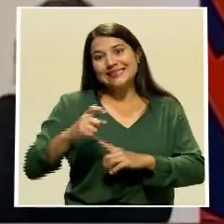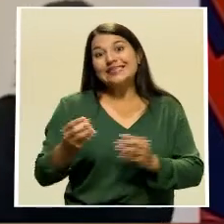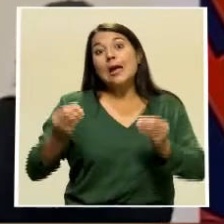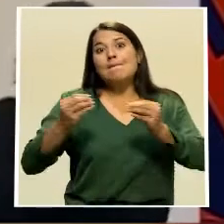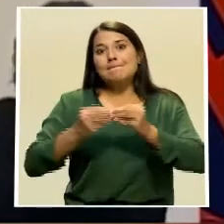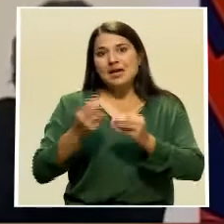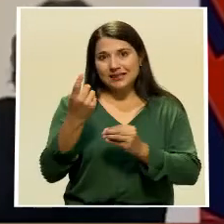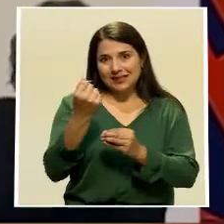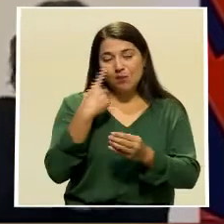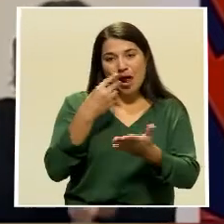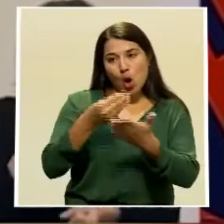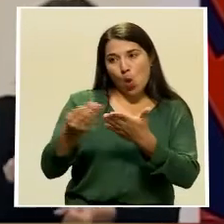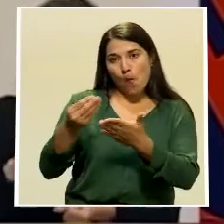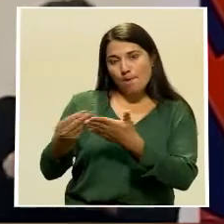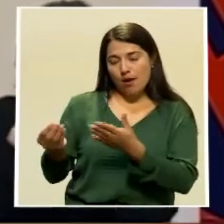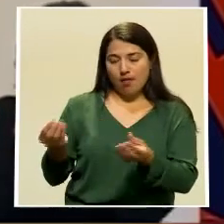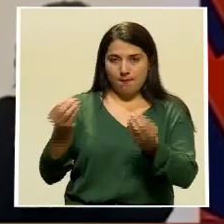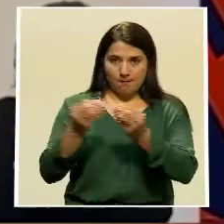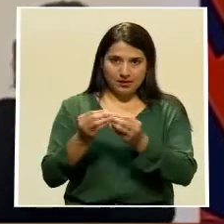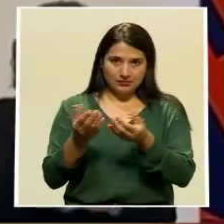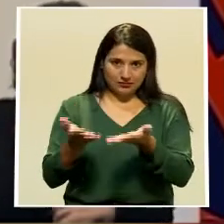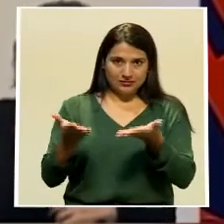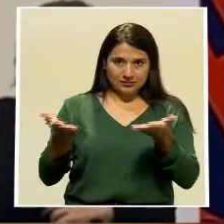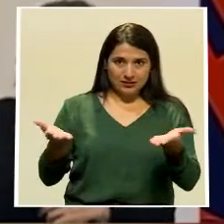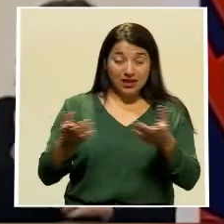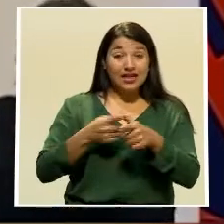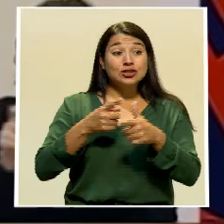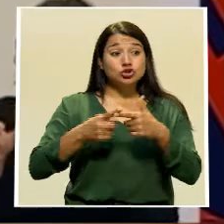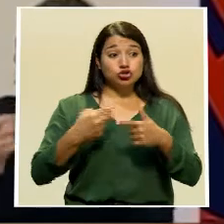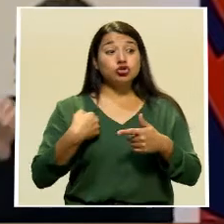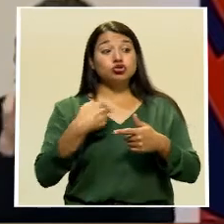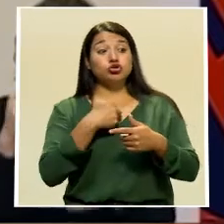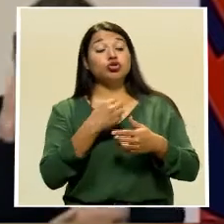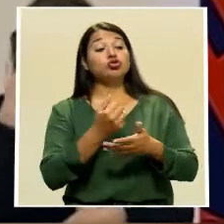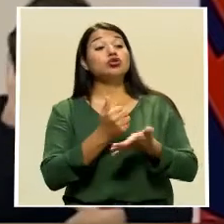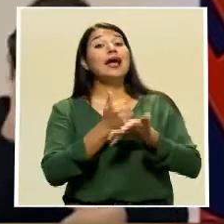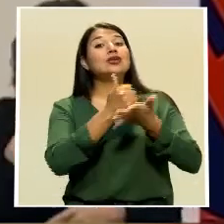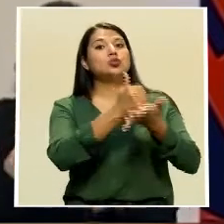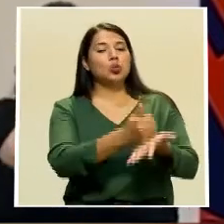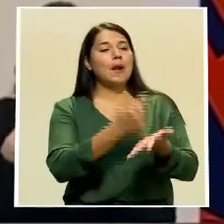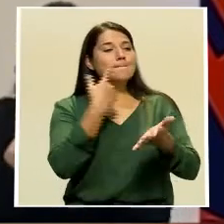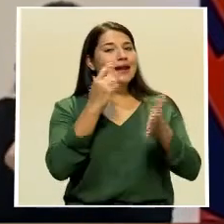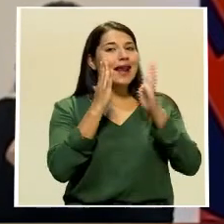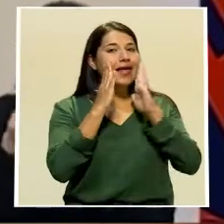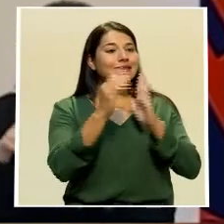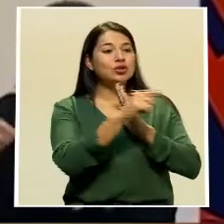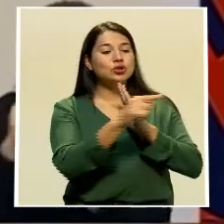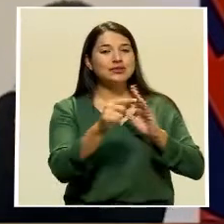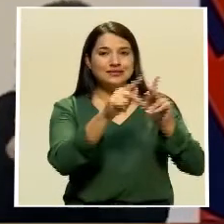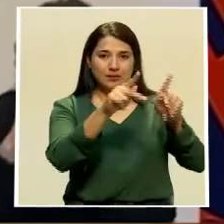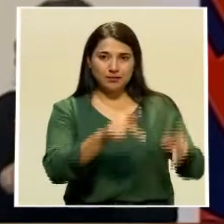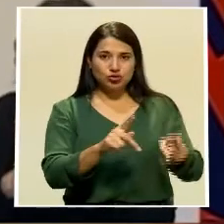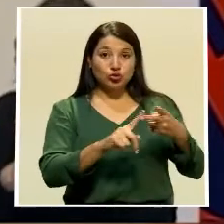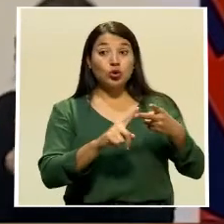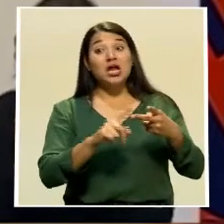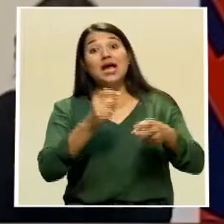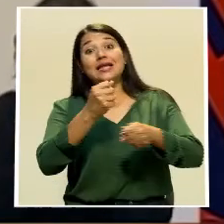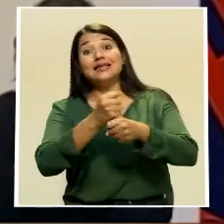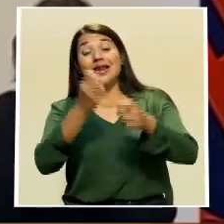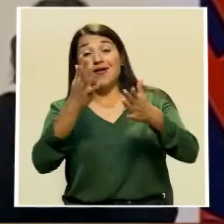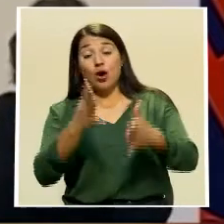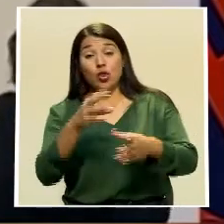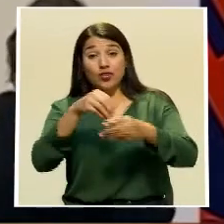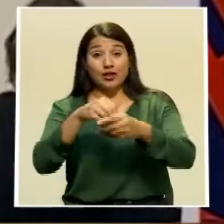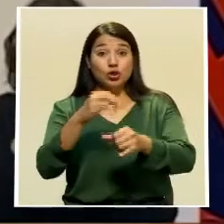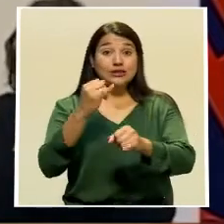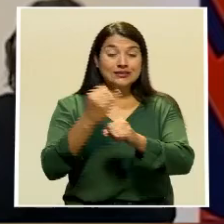esas necesidades para la atención de cada una de estas personas afectadas, así como personal de la institución o de la organización